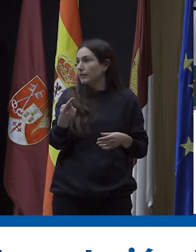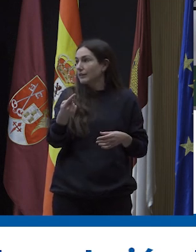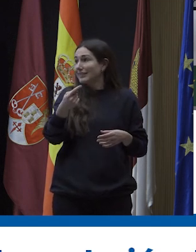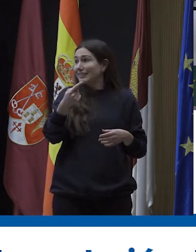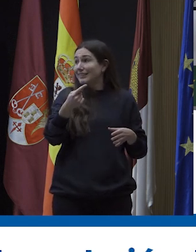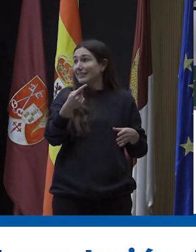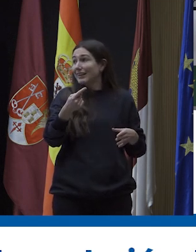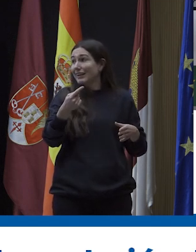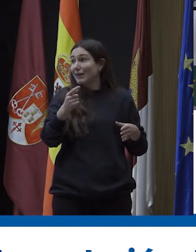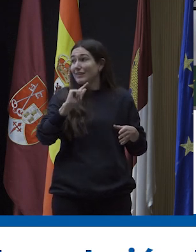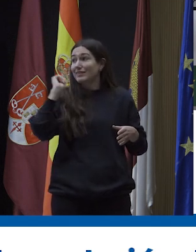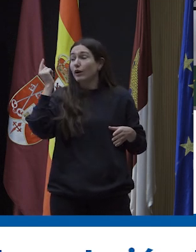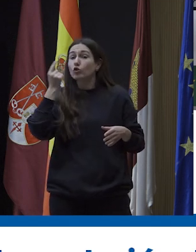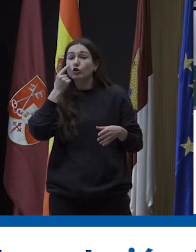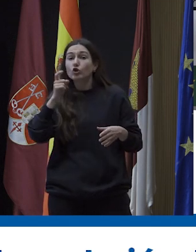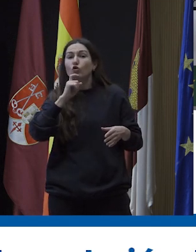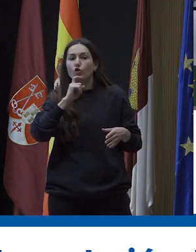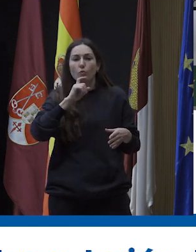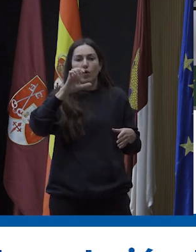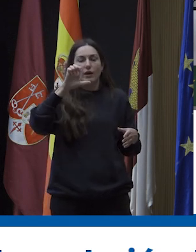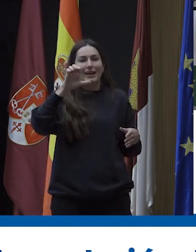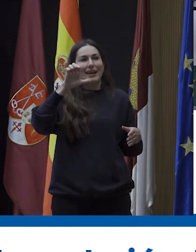el diagnóstico. Esto estamos en 1919.